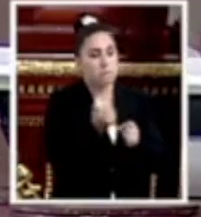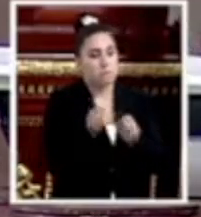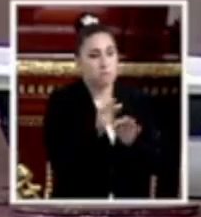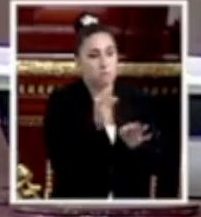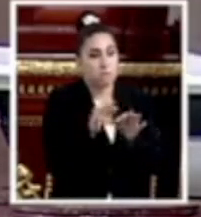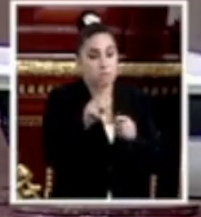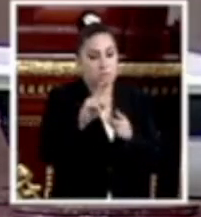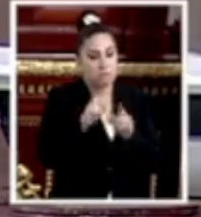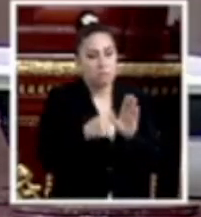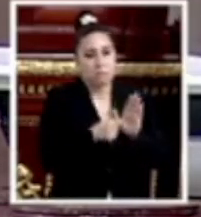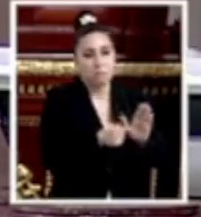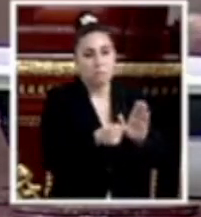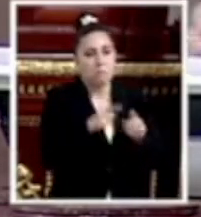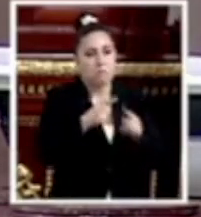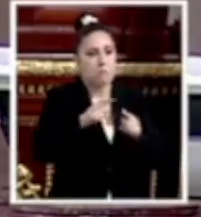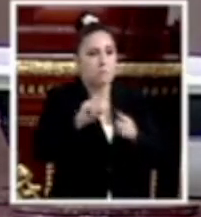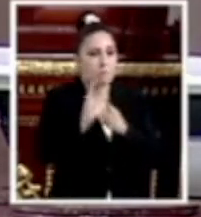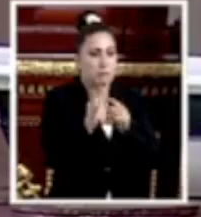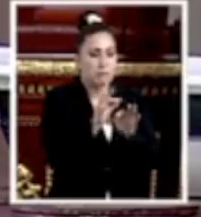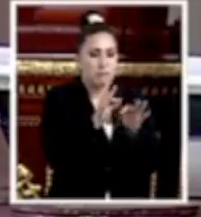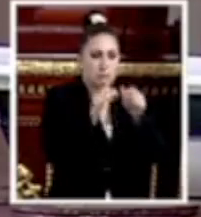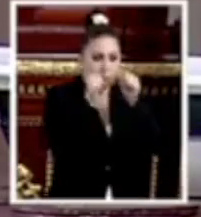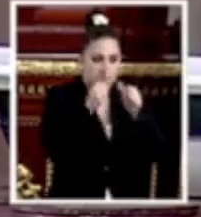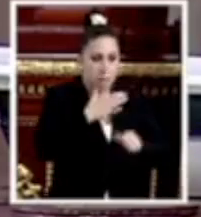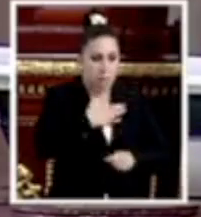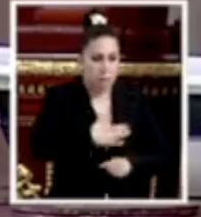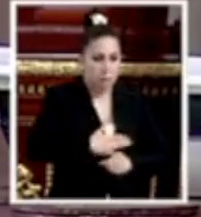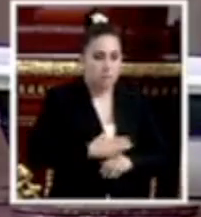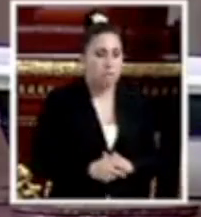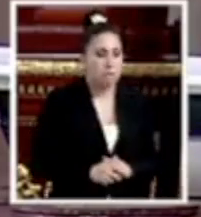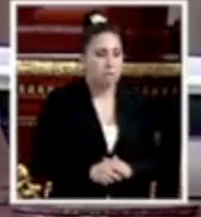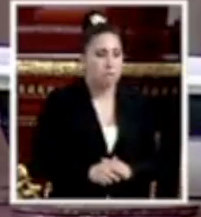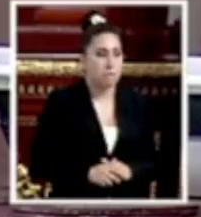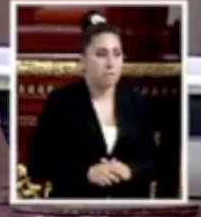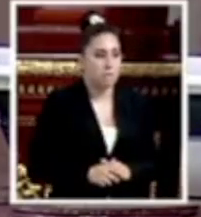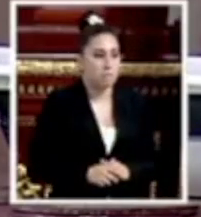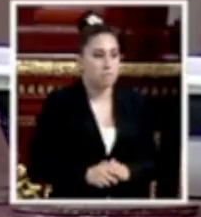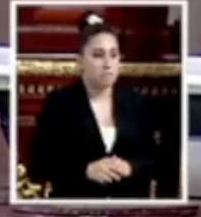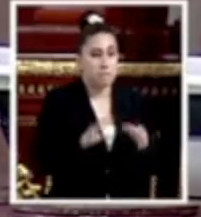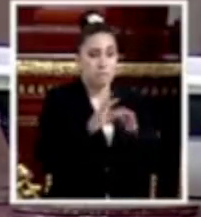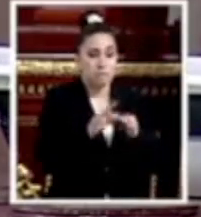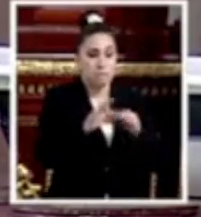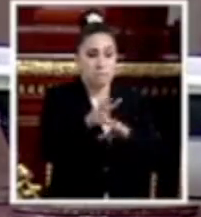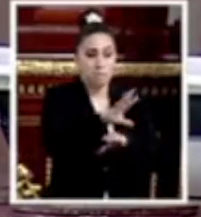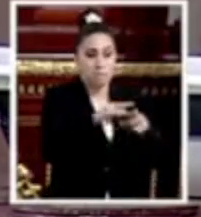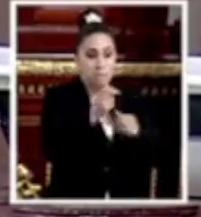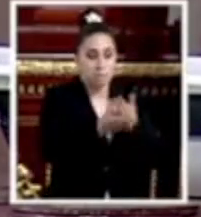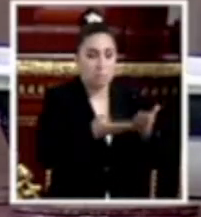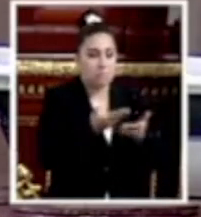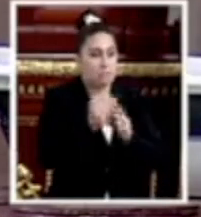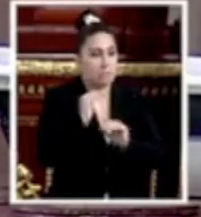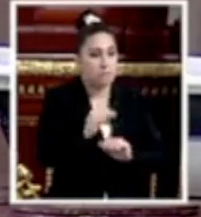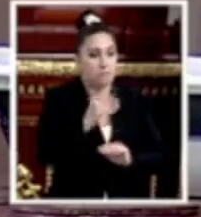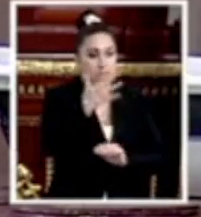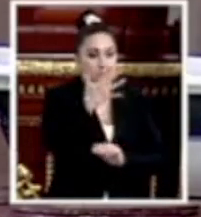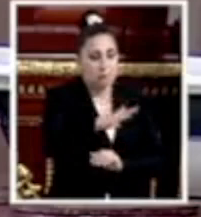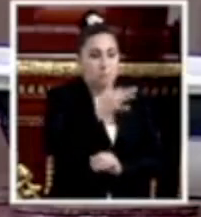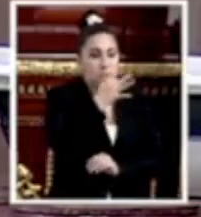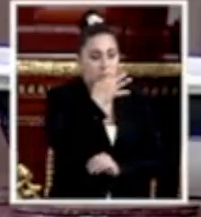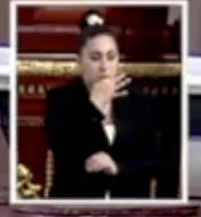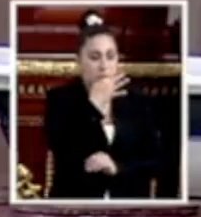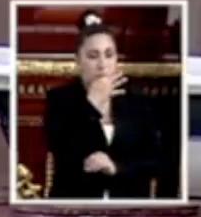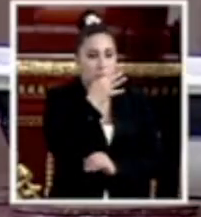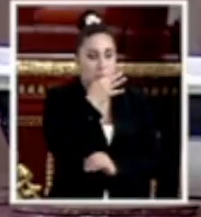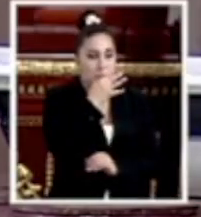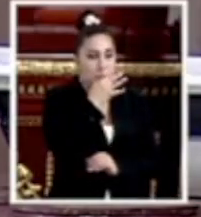de Justicia. Para fundamentar el dictamen, se concede el uso de la palabra hasta por 10